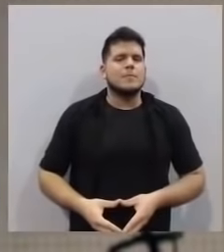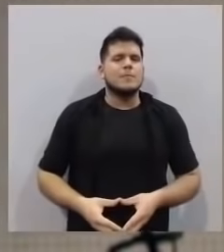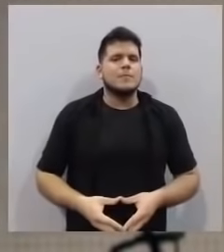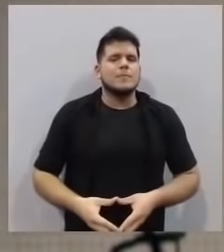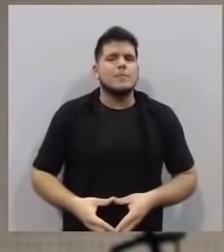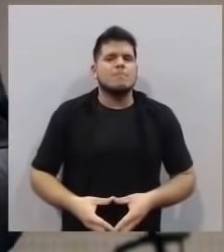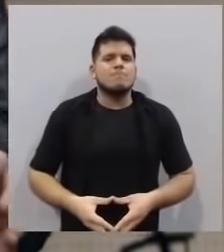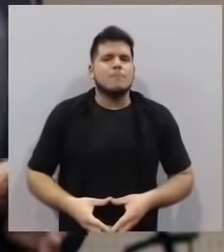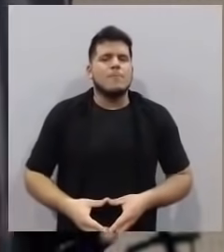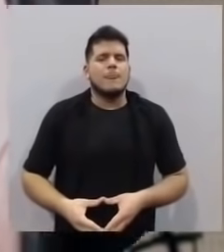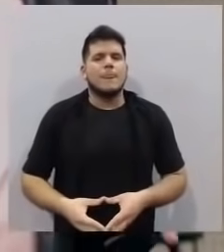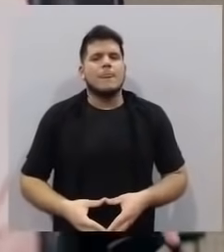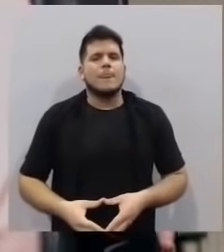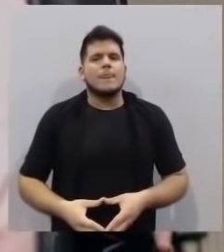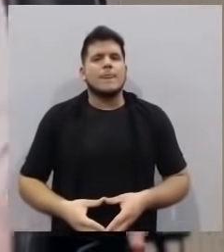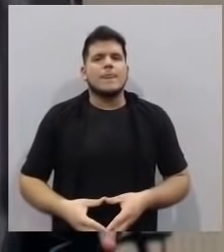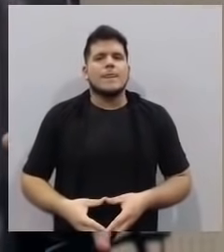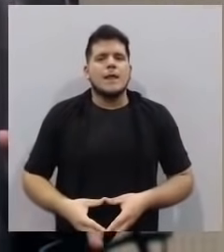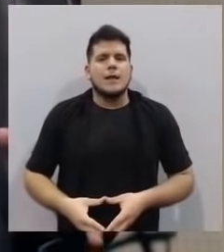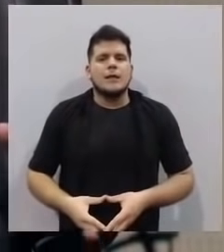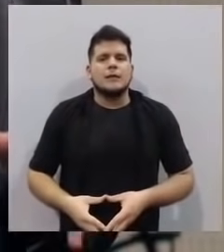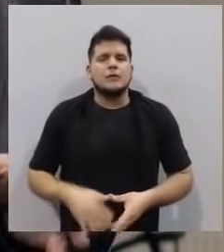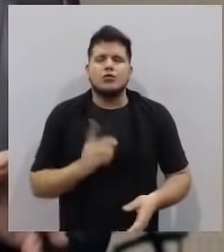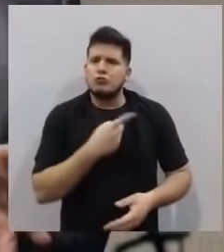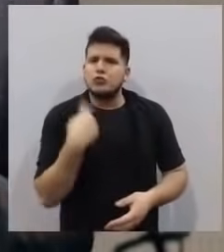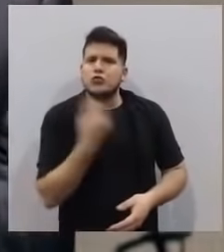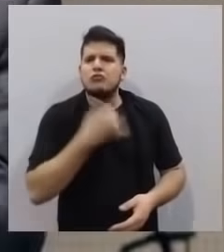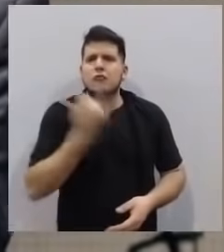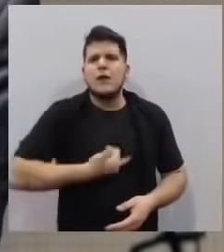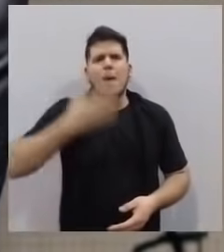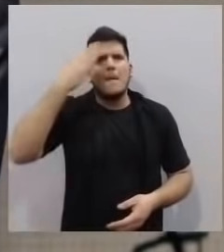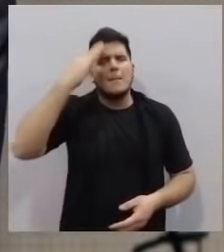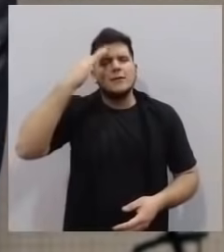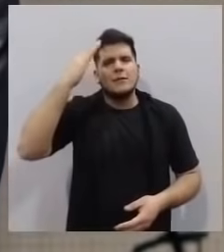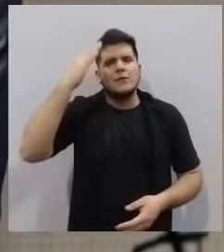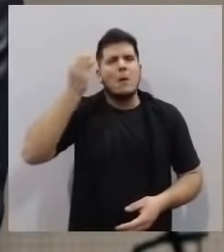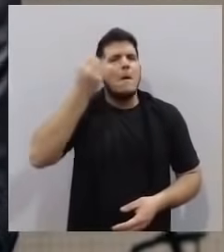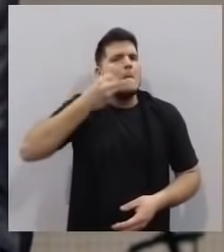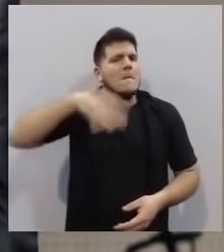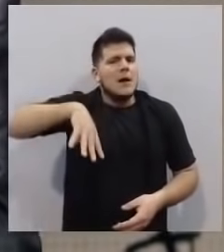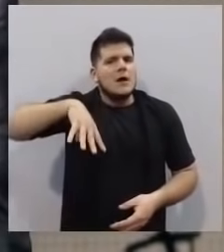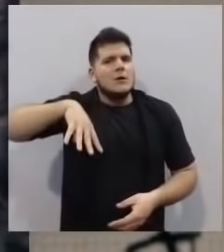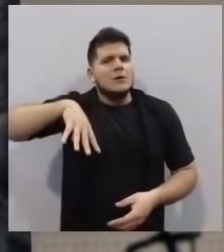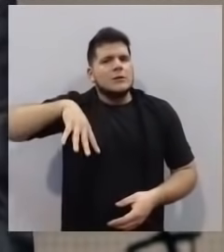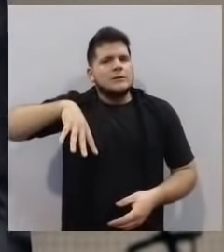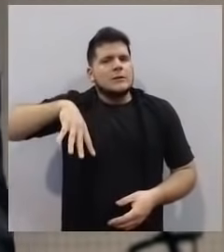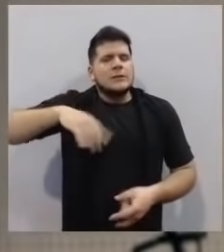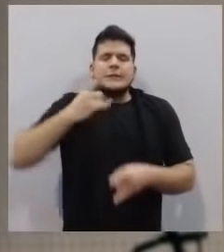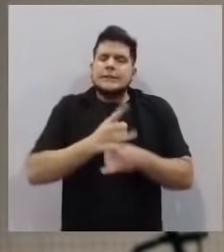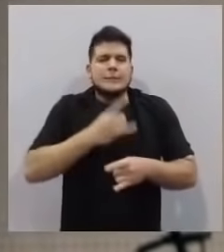y la decisión no correcta siempre siempre se va a potenciar con estos